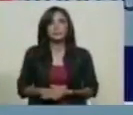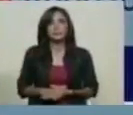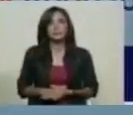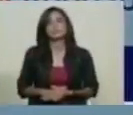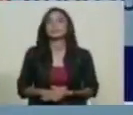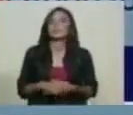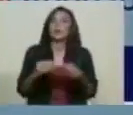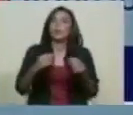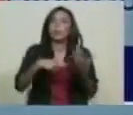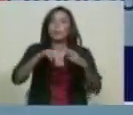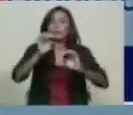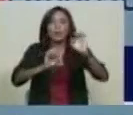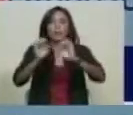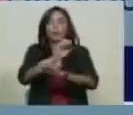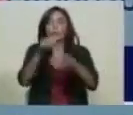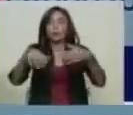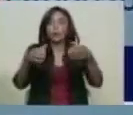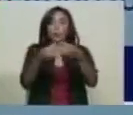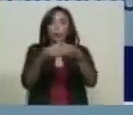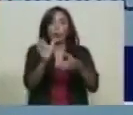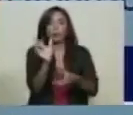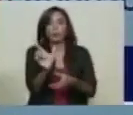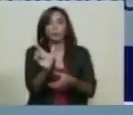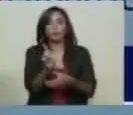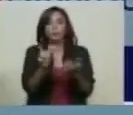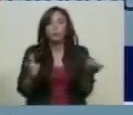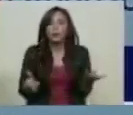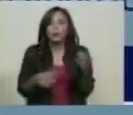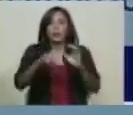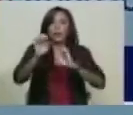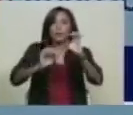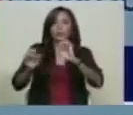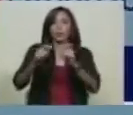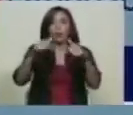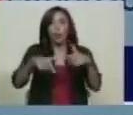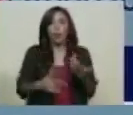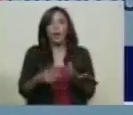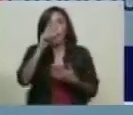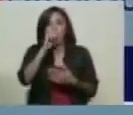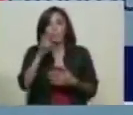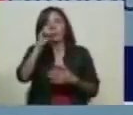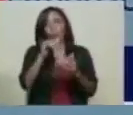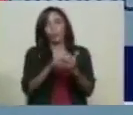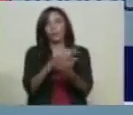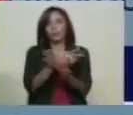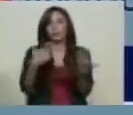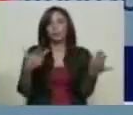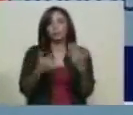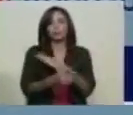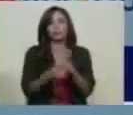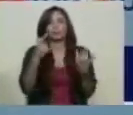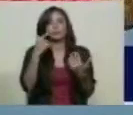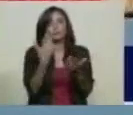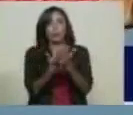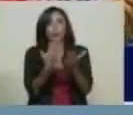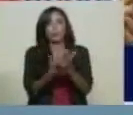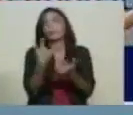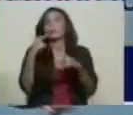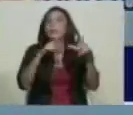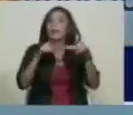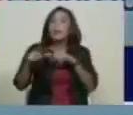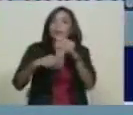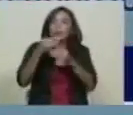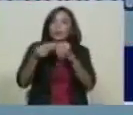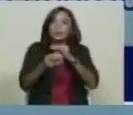Evaluar nuestro partido hoy, a la luz de año 2018. ¿Está todo hecho?